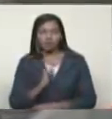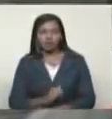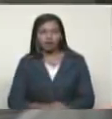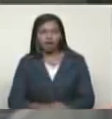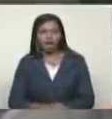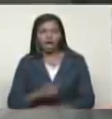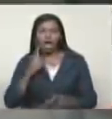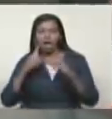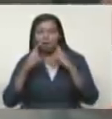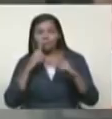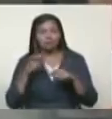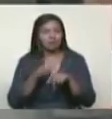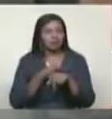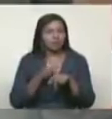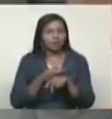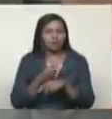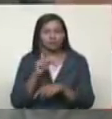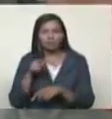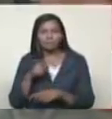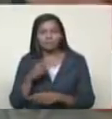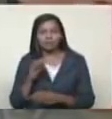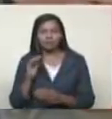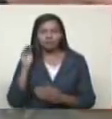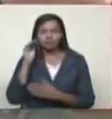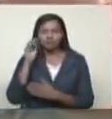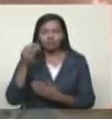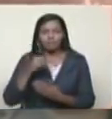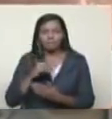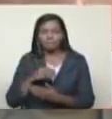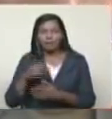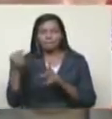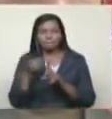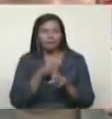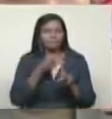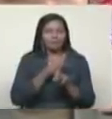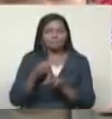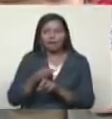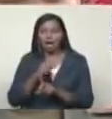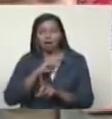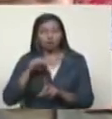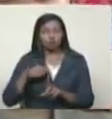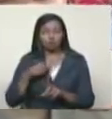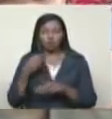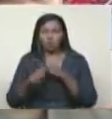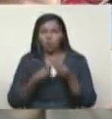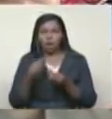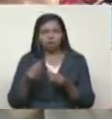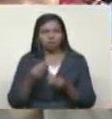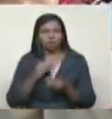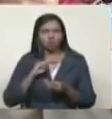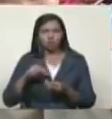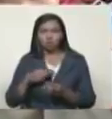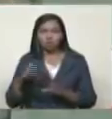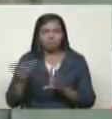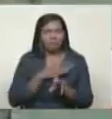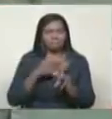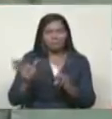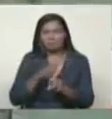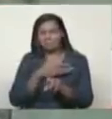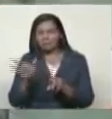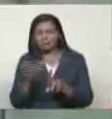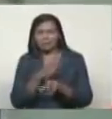las políticas de gobierno, más allá de los ataques que nosotros recibimos en vestida constante y asedio